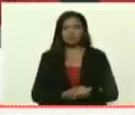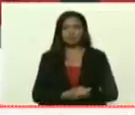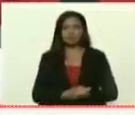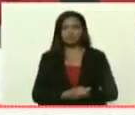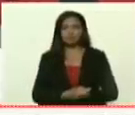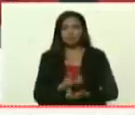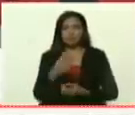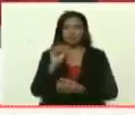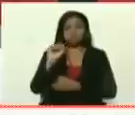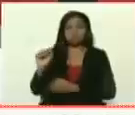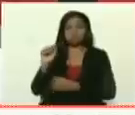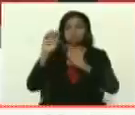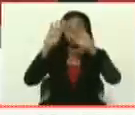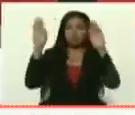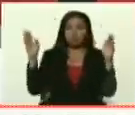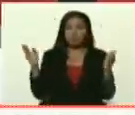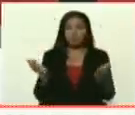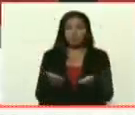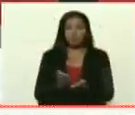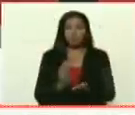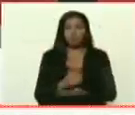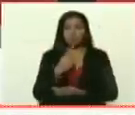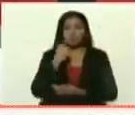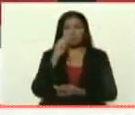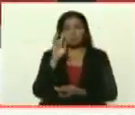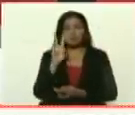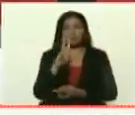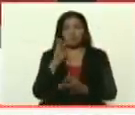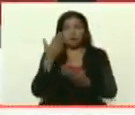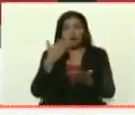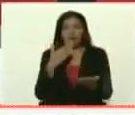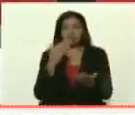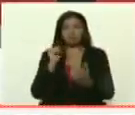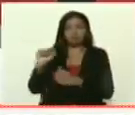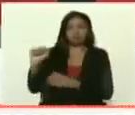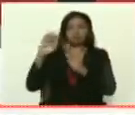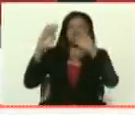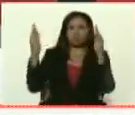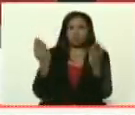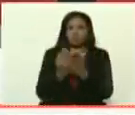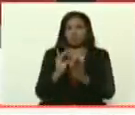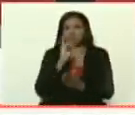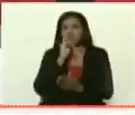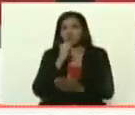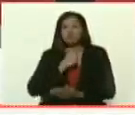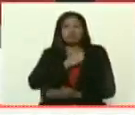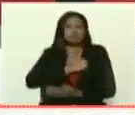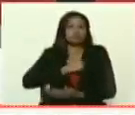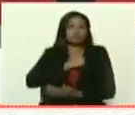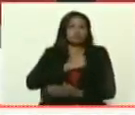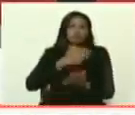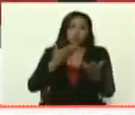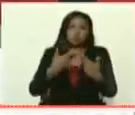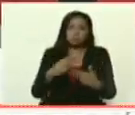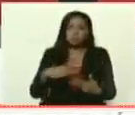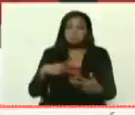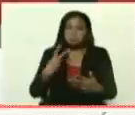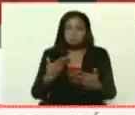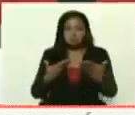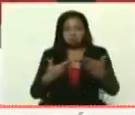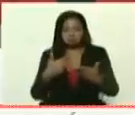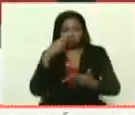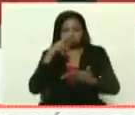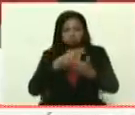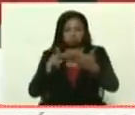es rechazado por el mundo, como ustedes han visto el rechazo mundial a ese informe. Lo lamento porque yo la recibí con buena voluntad y